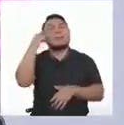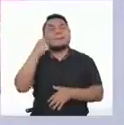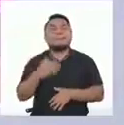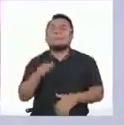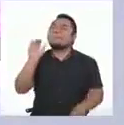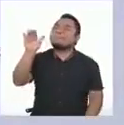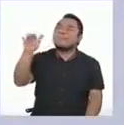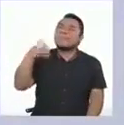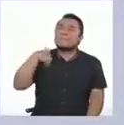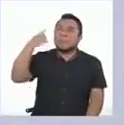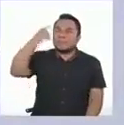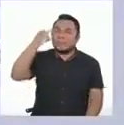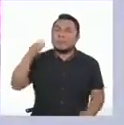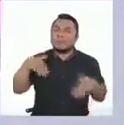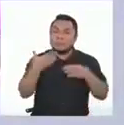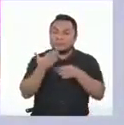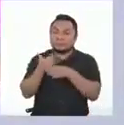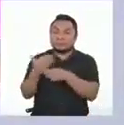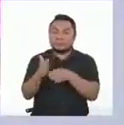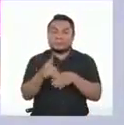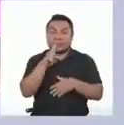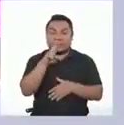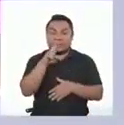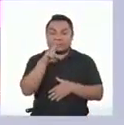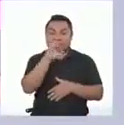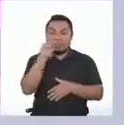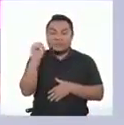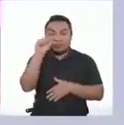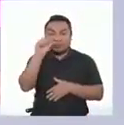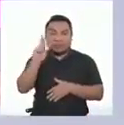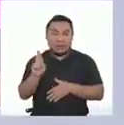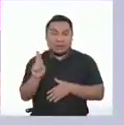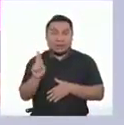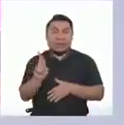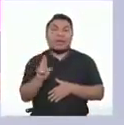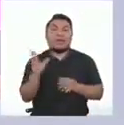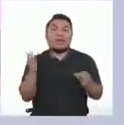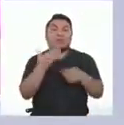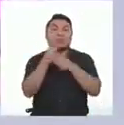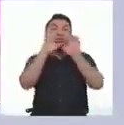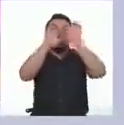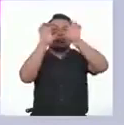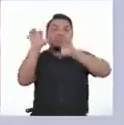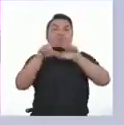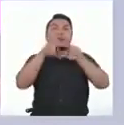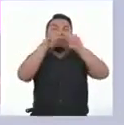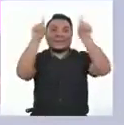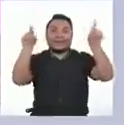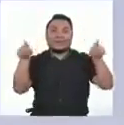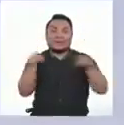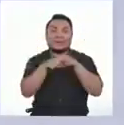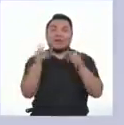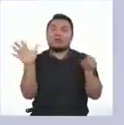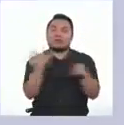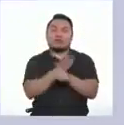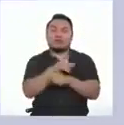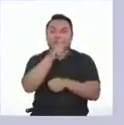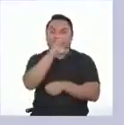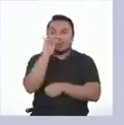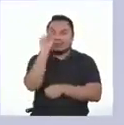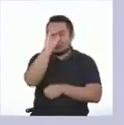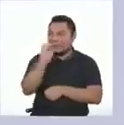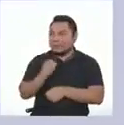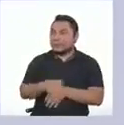Profesora, se me ocurre que podemos repartir los 200 gramos entre los 100 cuadraditos que tenemos y que representa a un todo. Muy